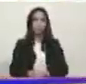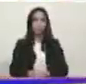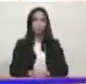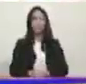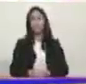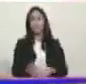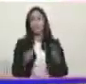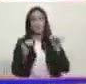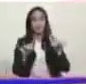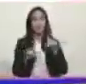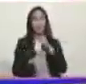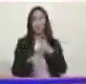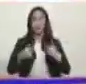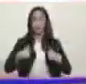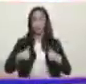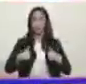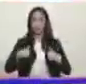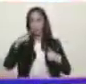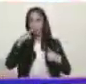Así es.